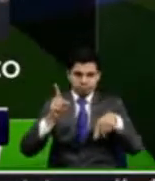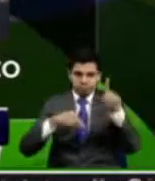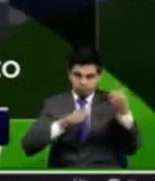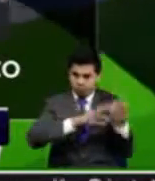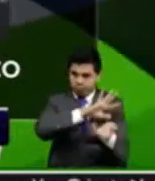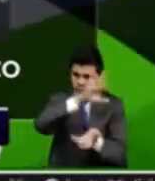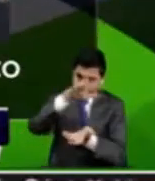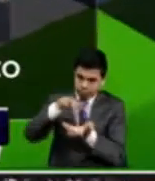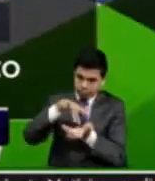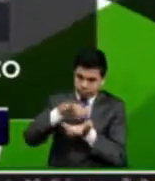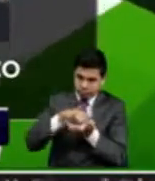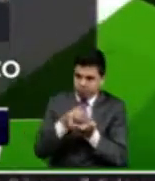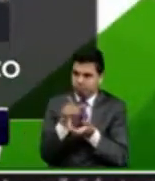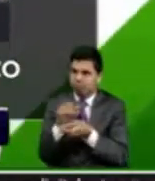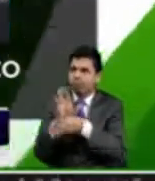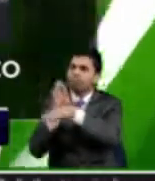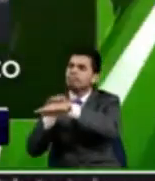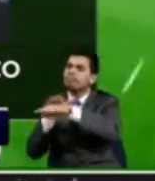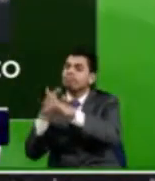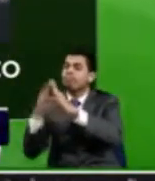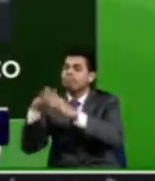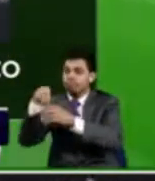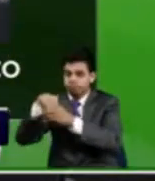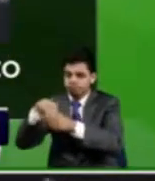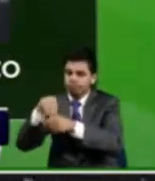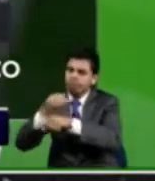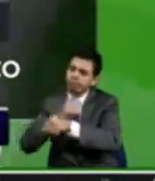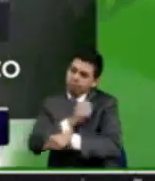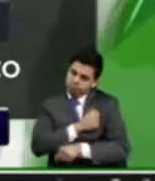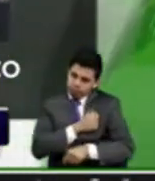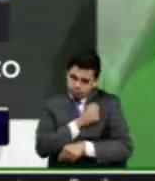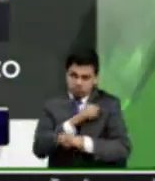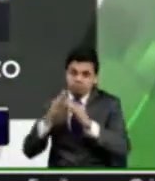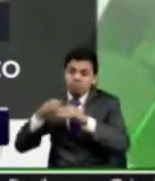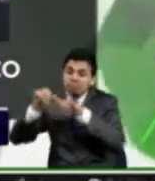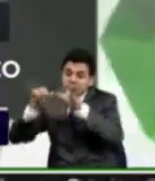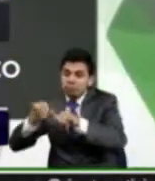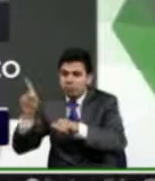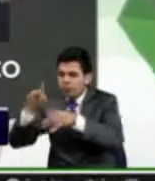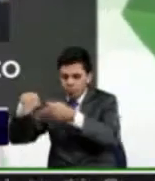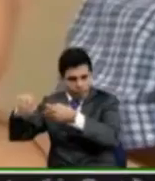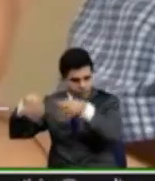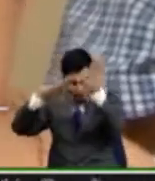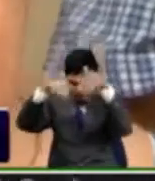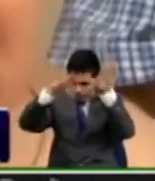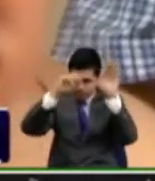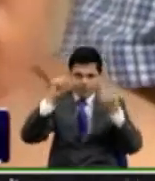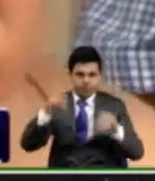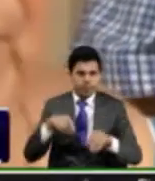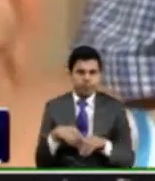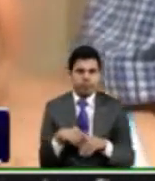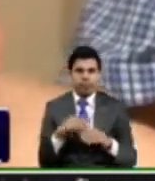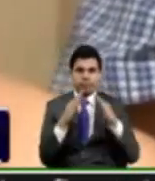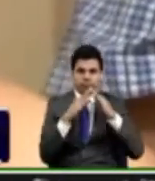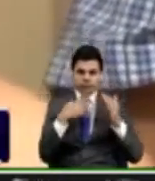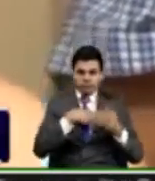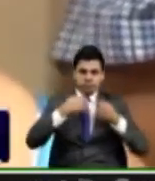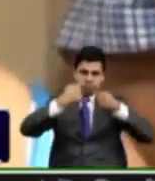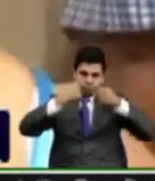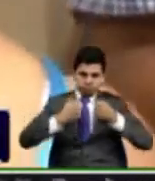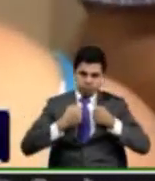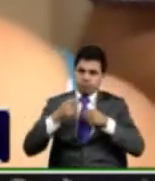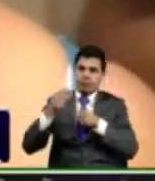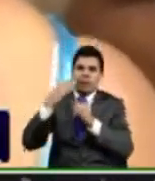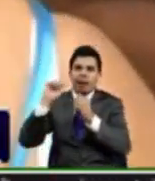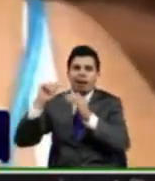misma que esta fuera desalojada en el corto plazo posible. La propietaria de la vivienda señaló que la casa